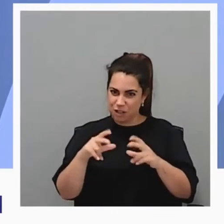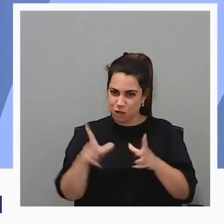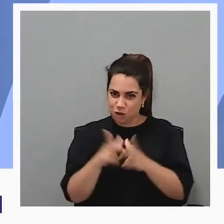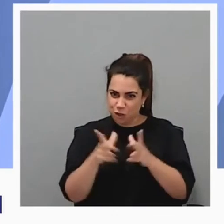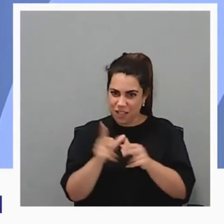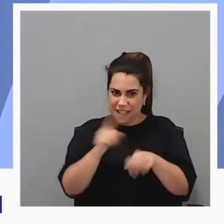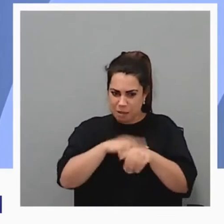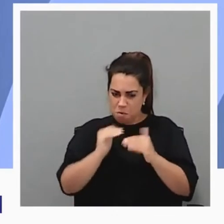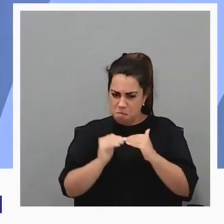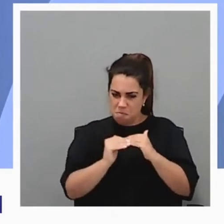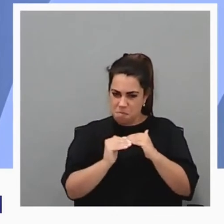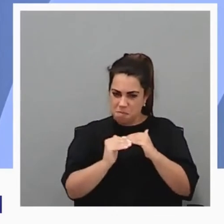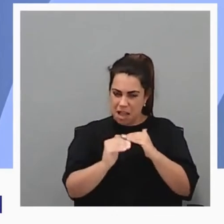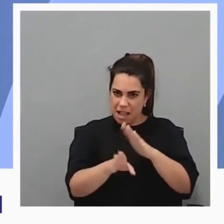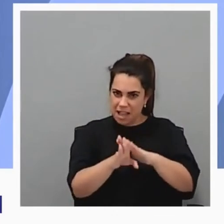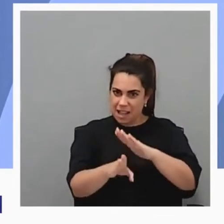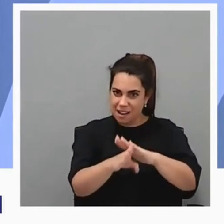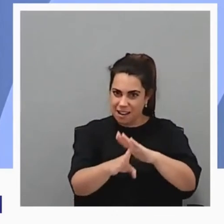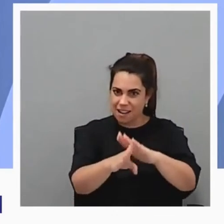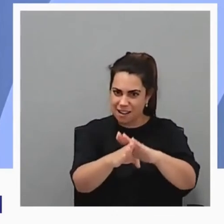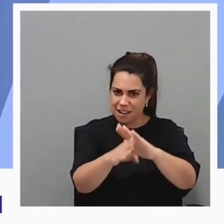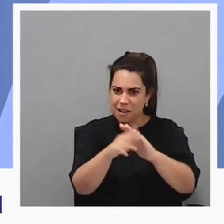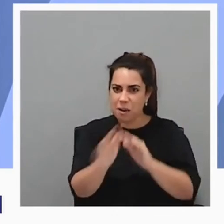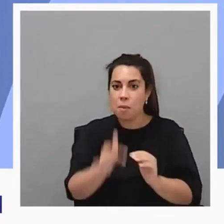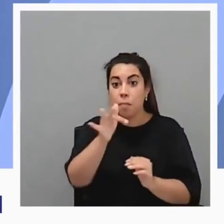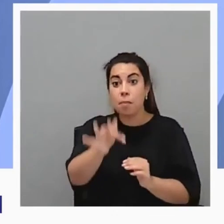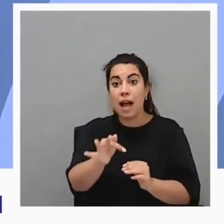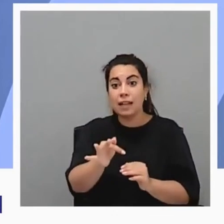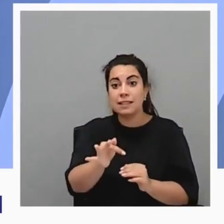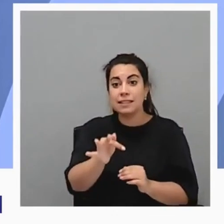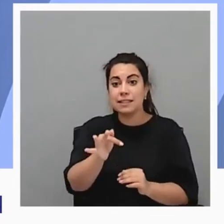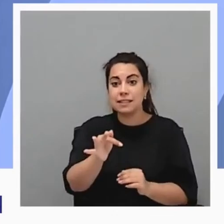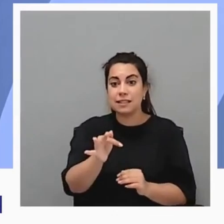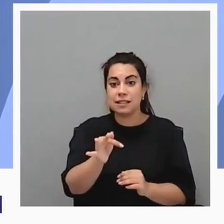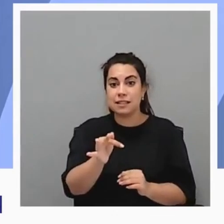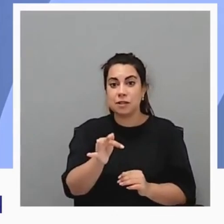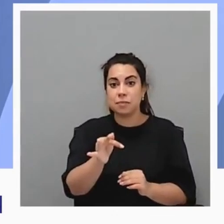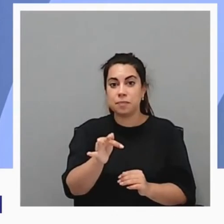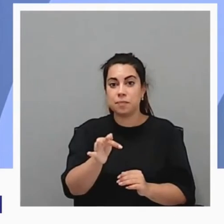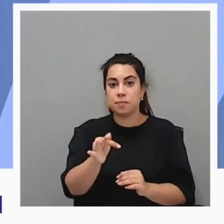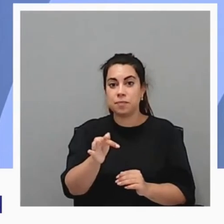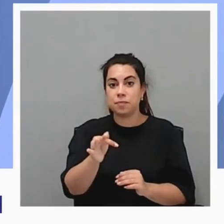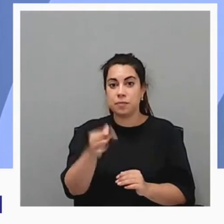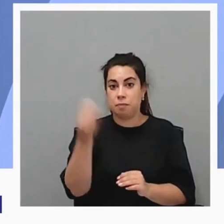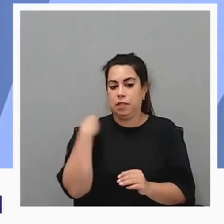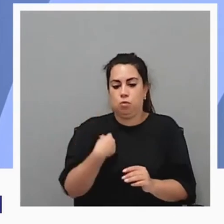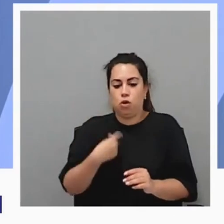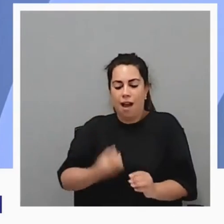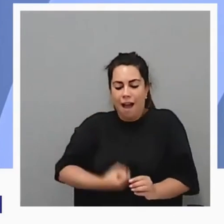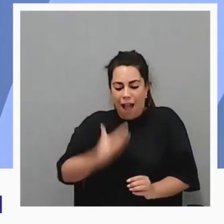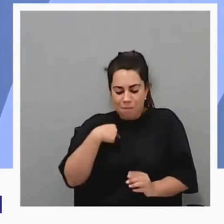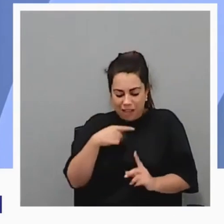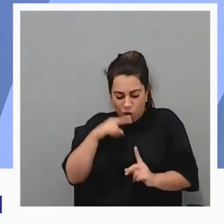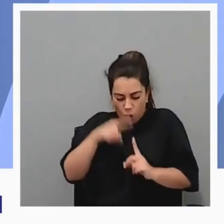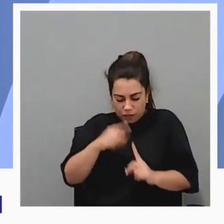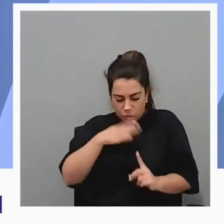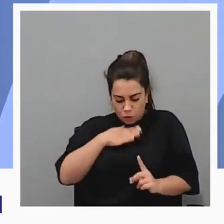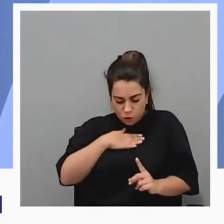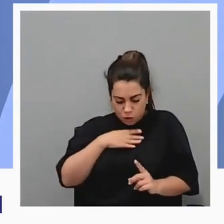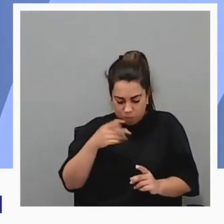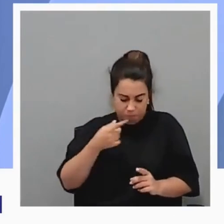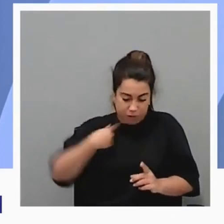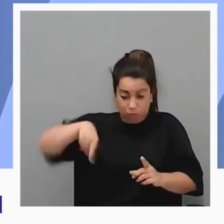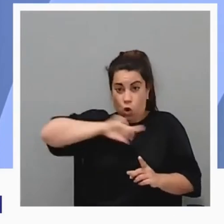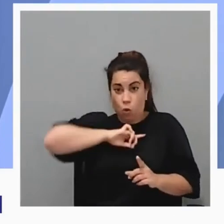sea capaz de responder a los objetivos que el alma impone, que no son